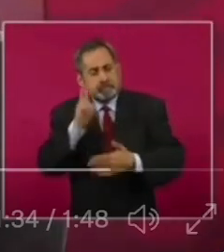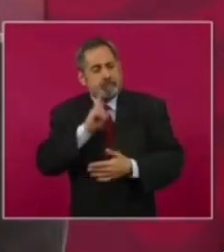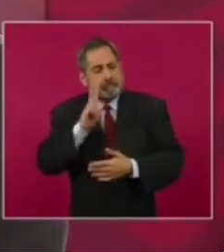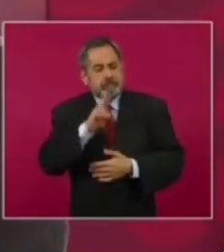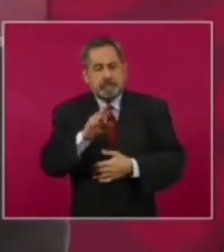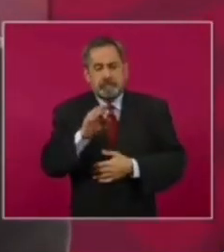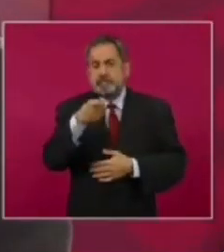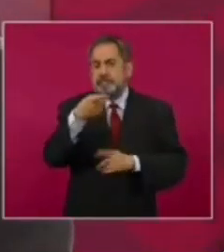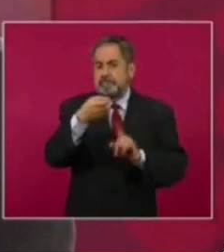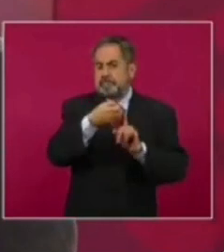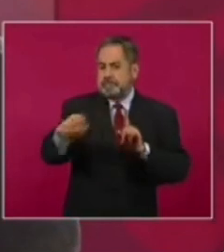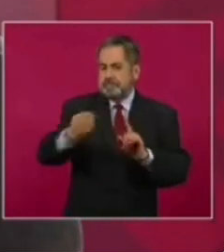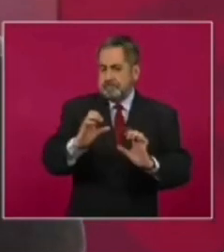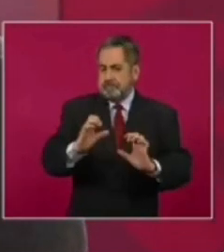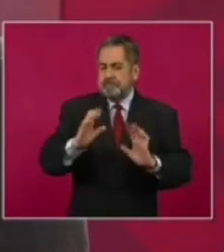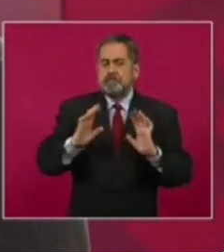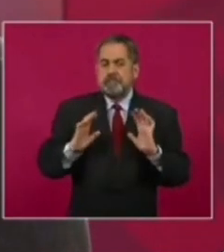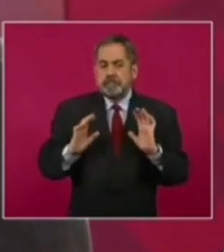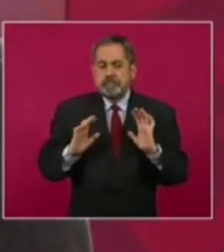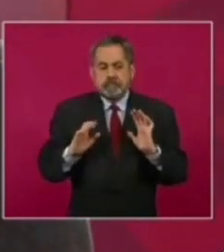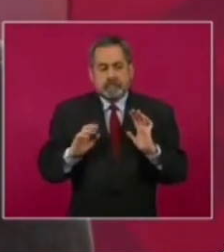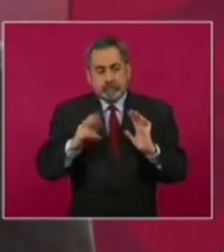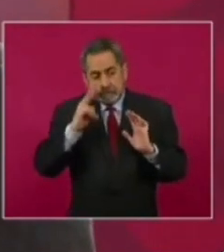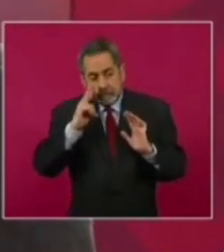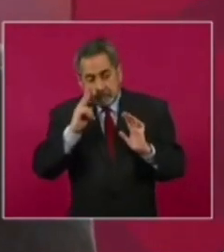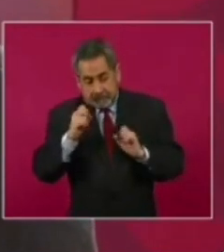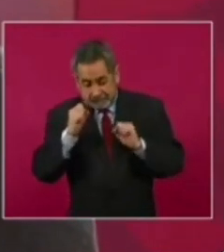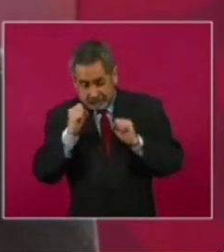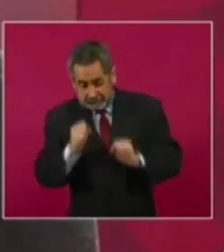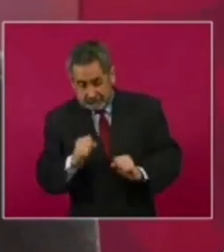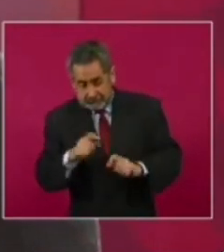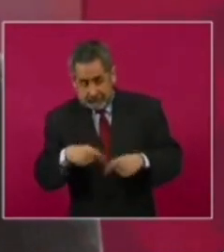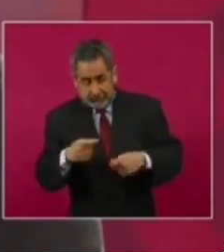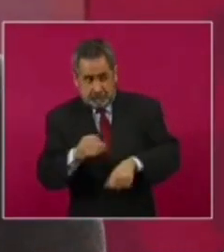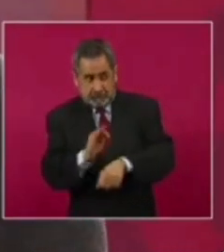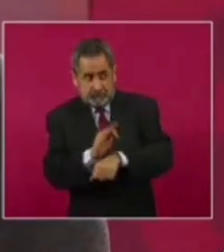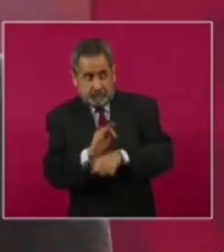procurando que se garantice, ¿no?,